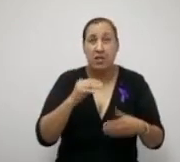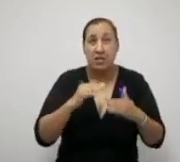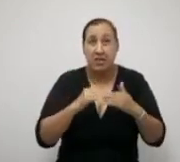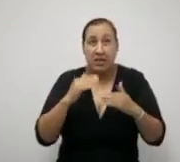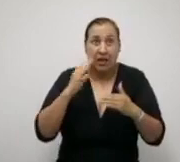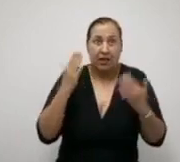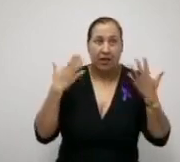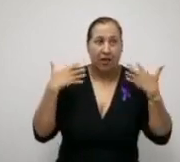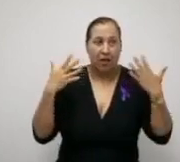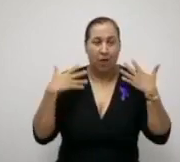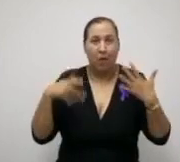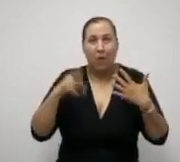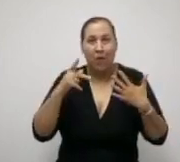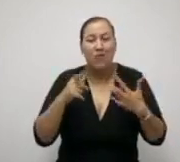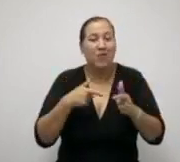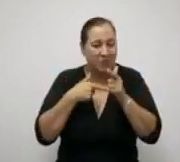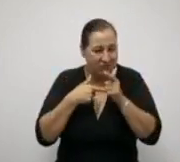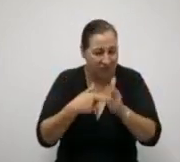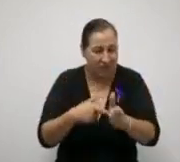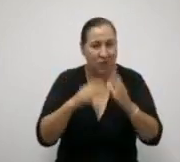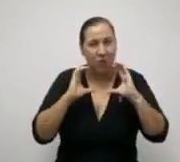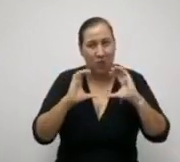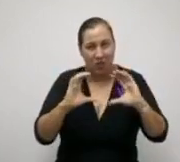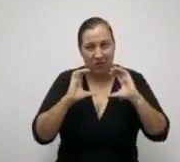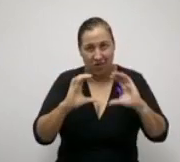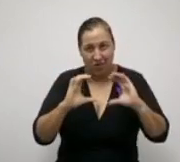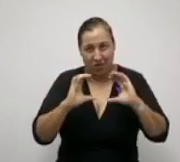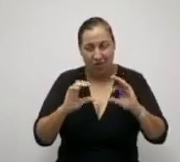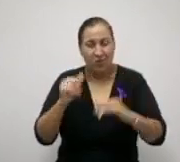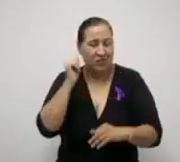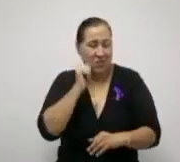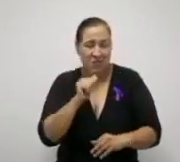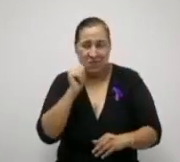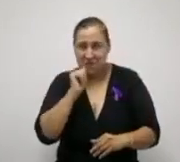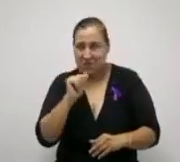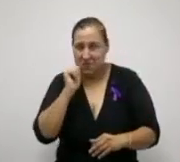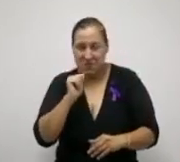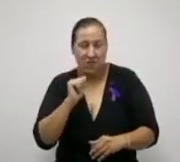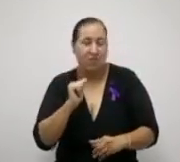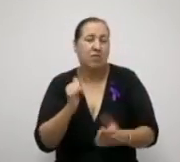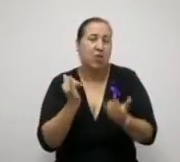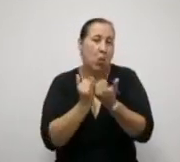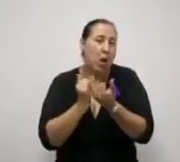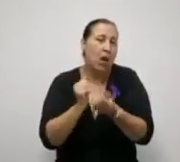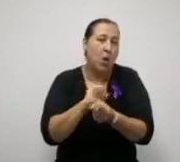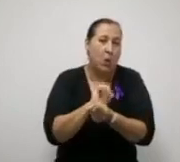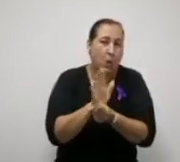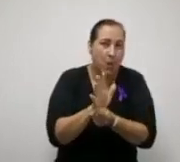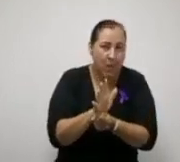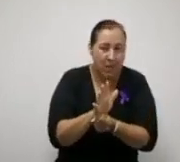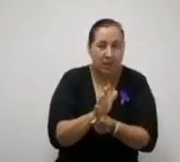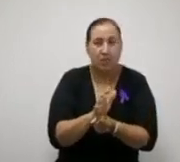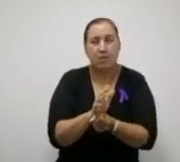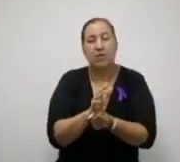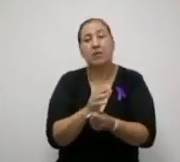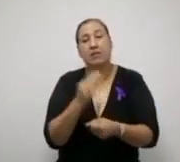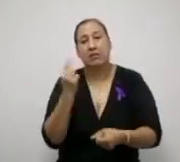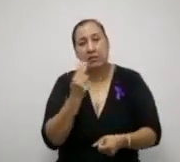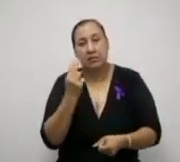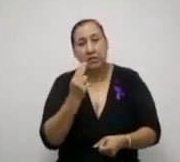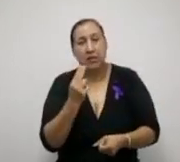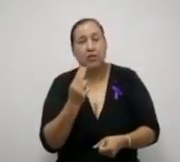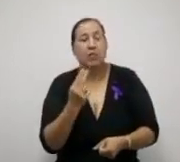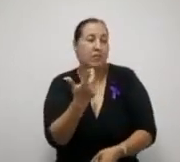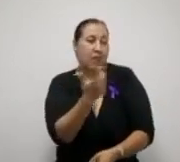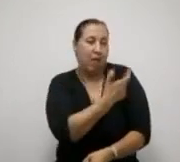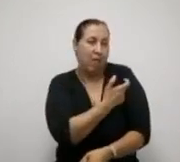Por ello, debemos de seguir con las mismas medidas de protección que hemos venido realizando con COVID y también, muy necesario, aplicarnos